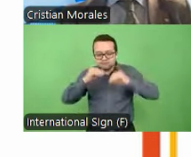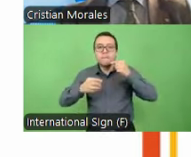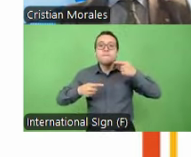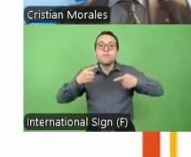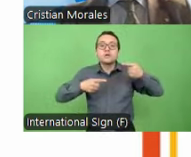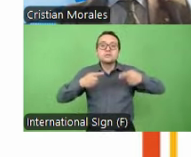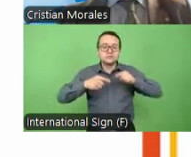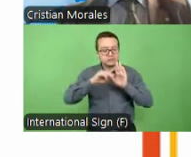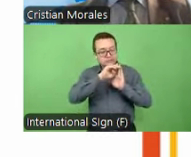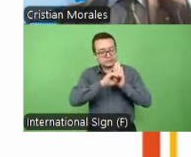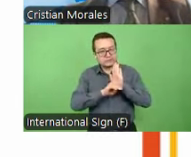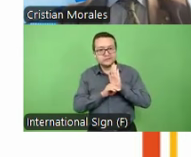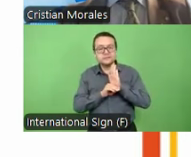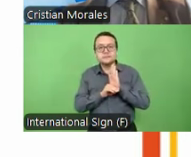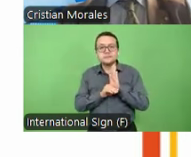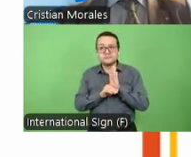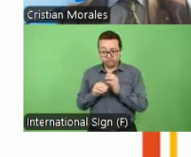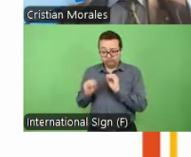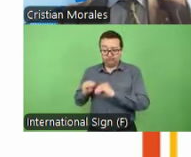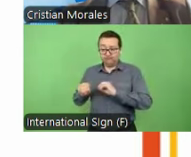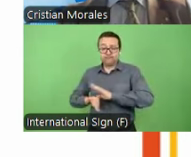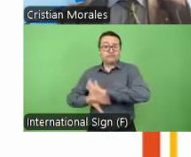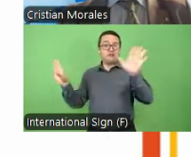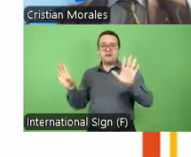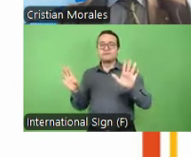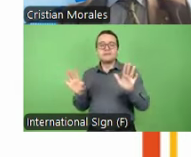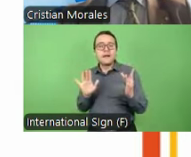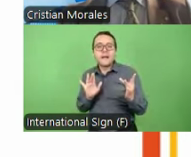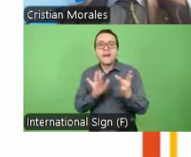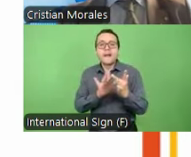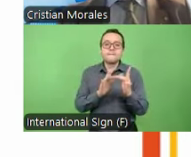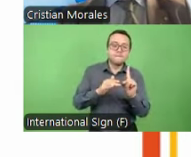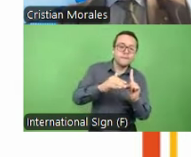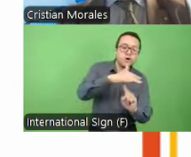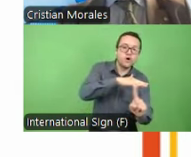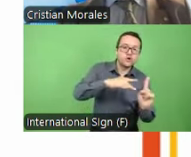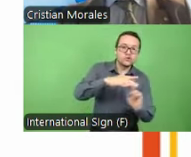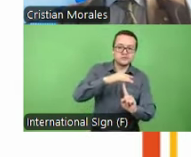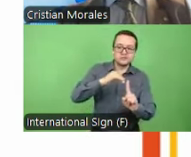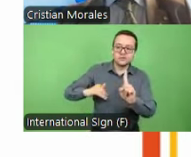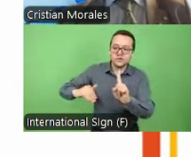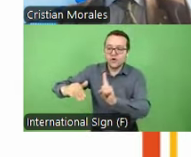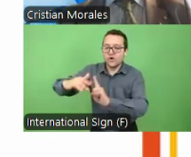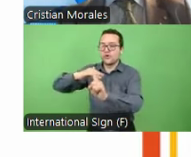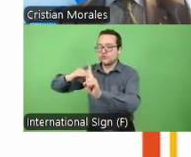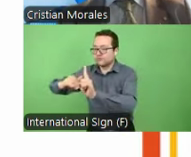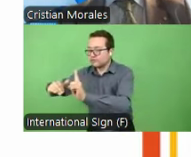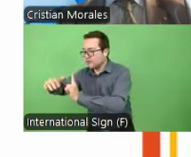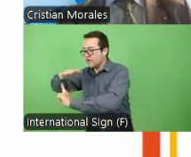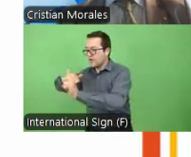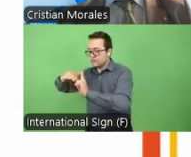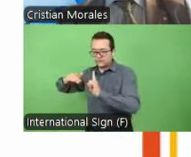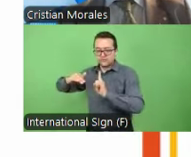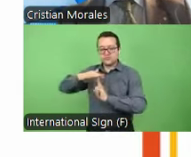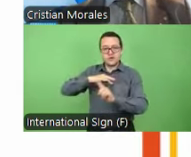primaires de adaptadas a santé los qui soient contextos particulares, adaptées ¿no? A los au contextos de contexte cada de chacun, de territorio. chaque Y de territoire.